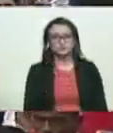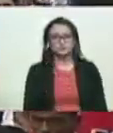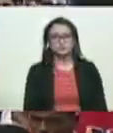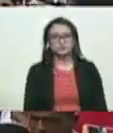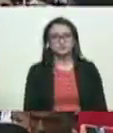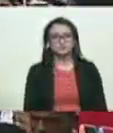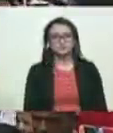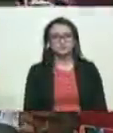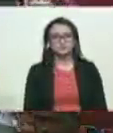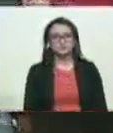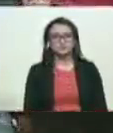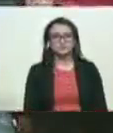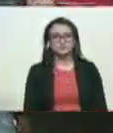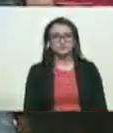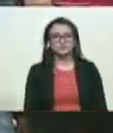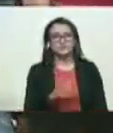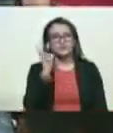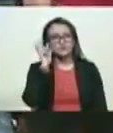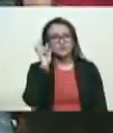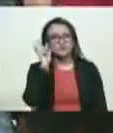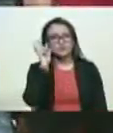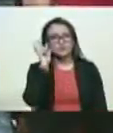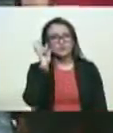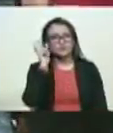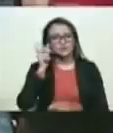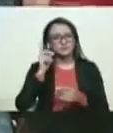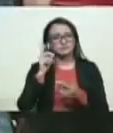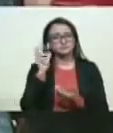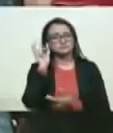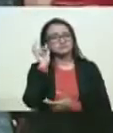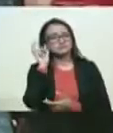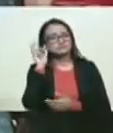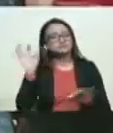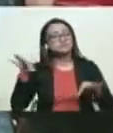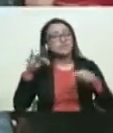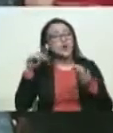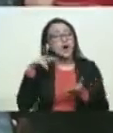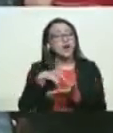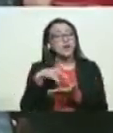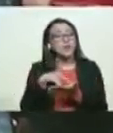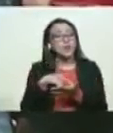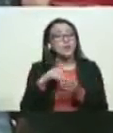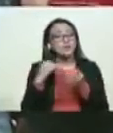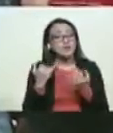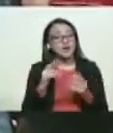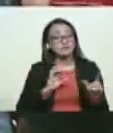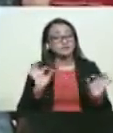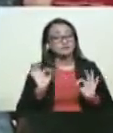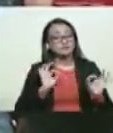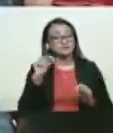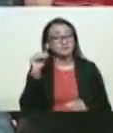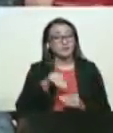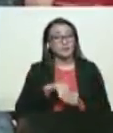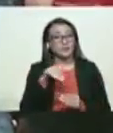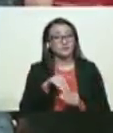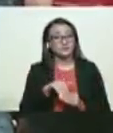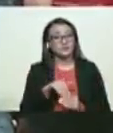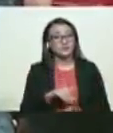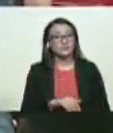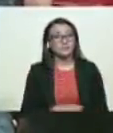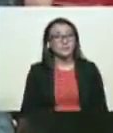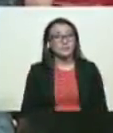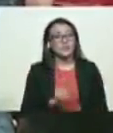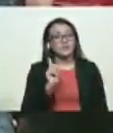sonar la diana carabobo a ustedes les gusta la diana carabobo bueno es que ponerla